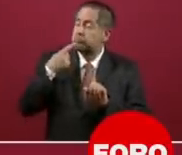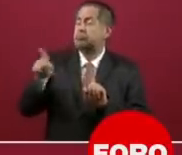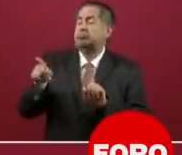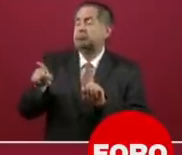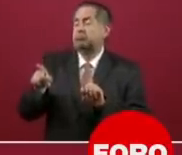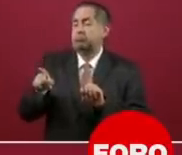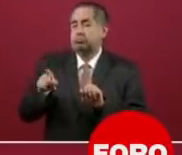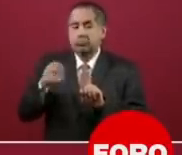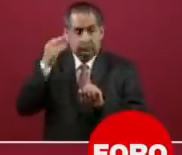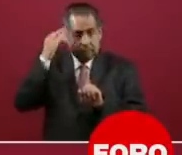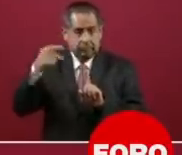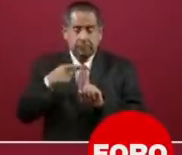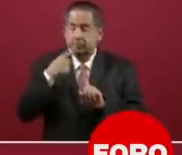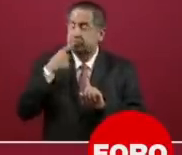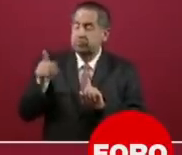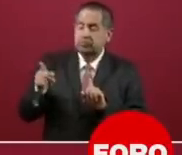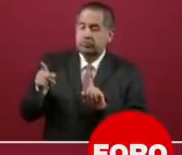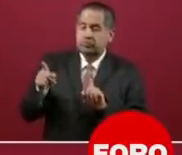su tiempo